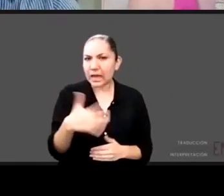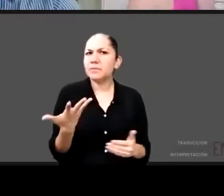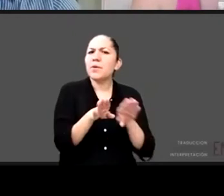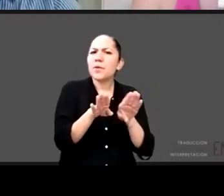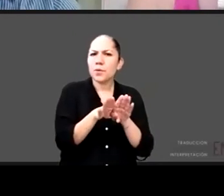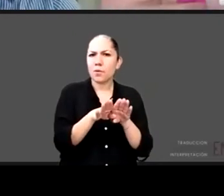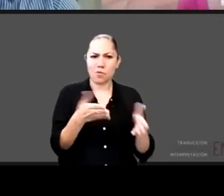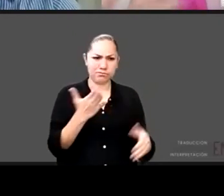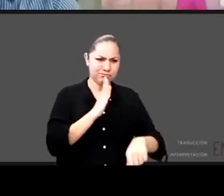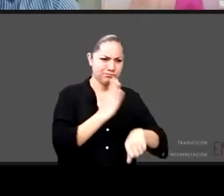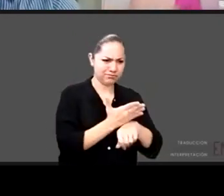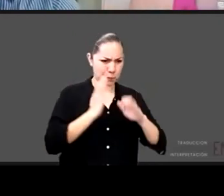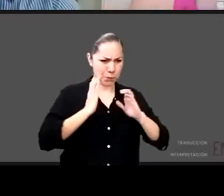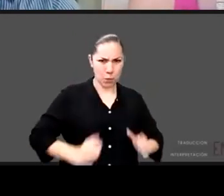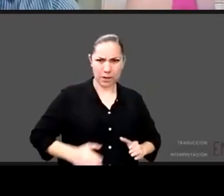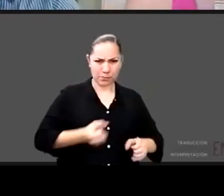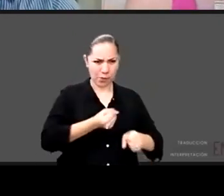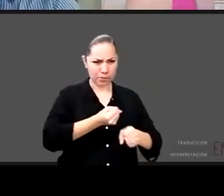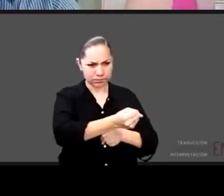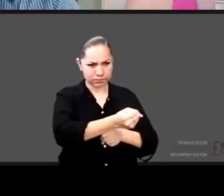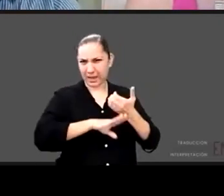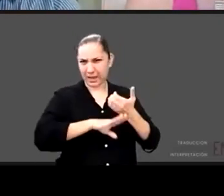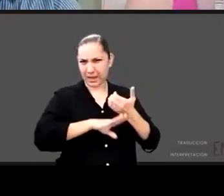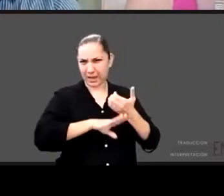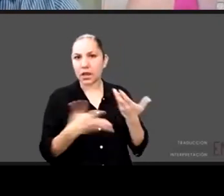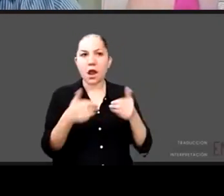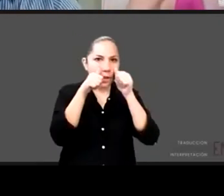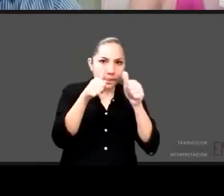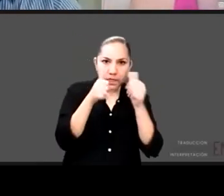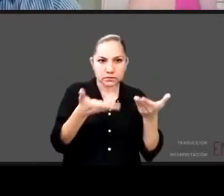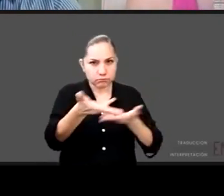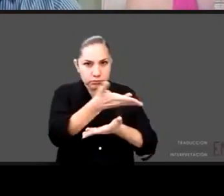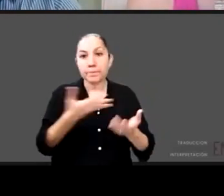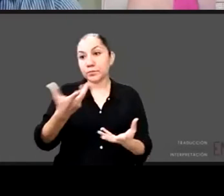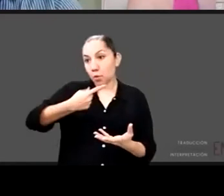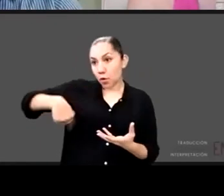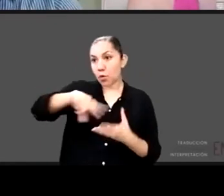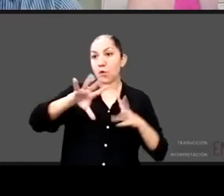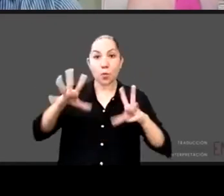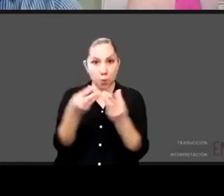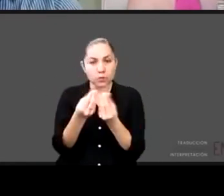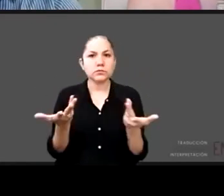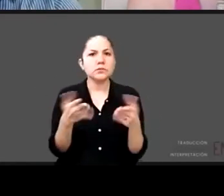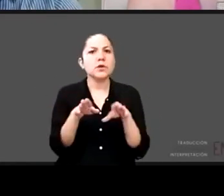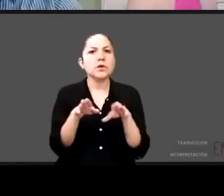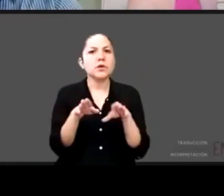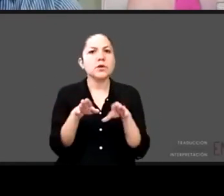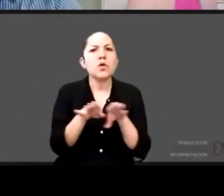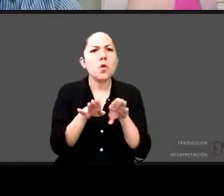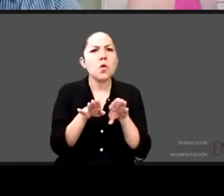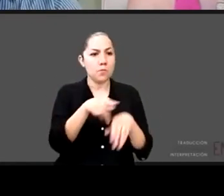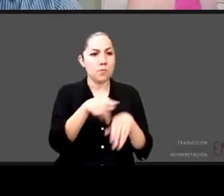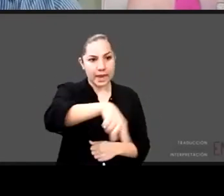atención, y que juntos y juntas logremos identificar las mejores maneras para garantizarles a niñas, niños y